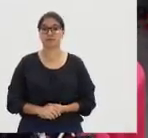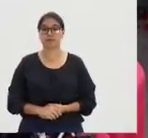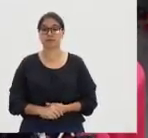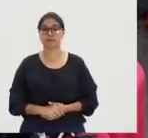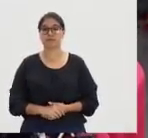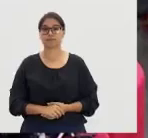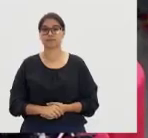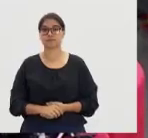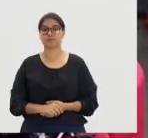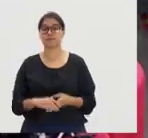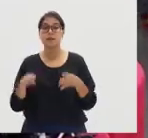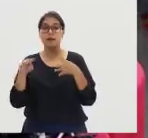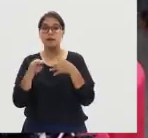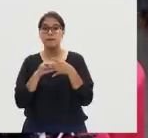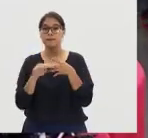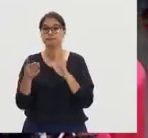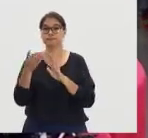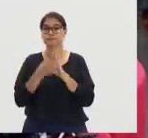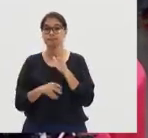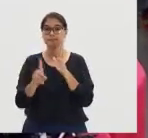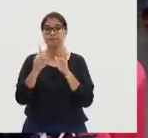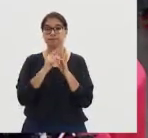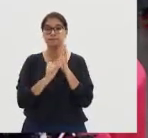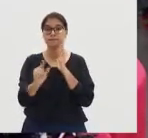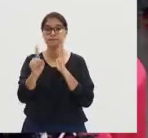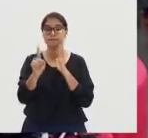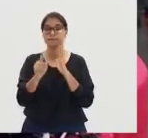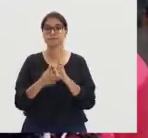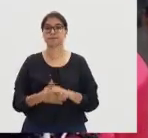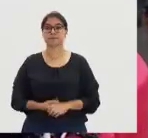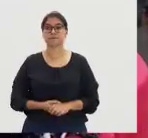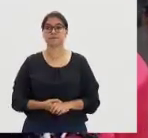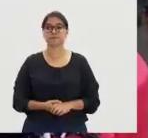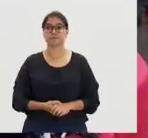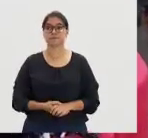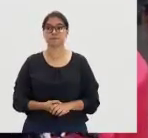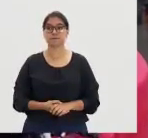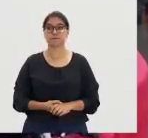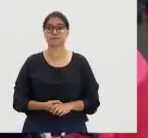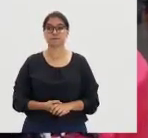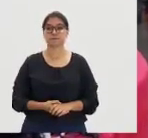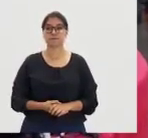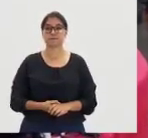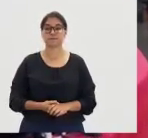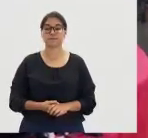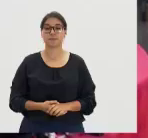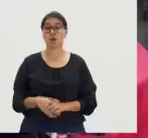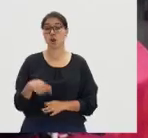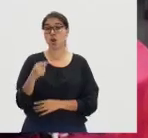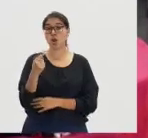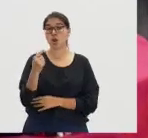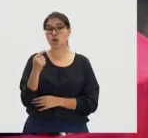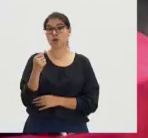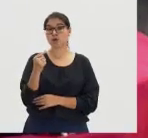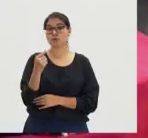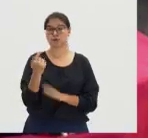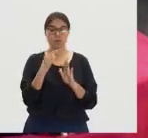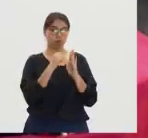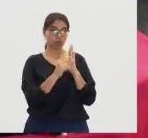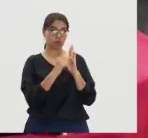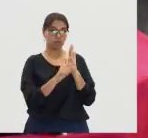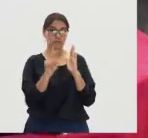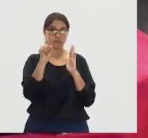Mateo capítulo 1, versículo 1, no solamente es el primer versículo y el